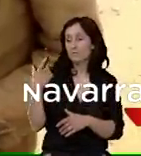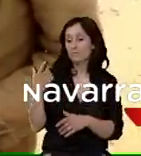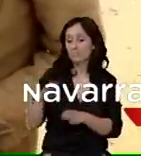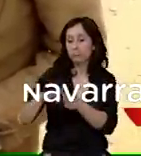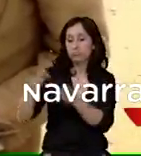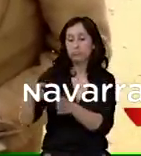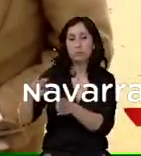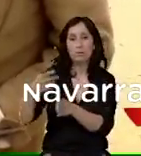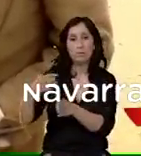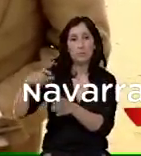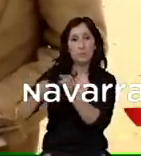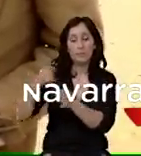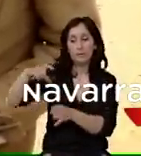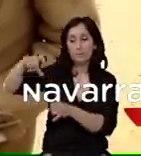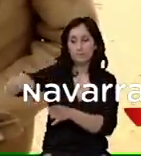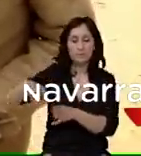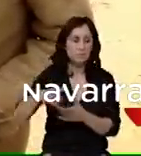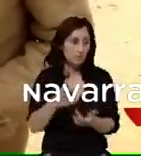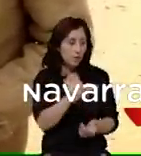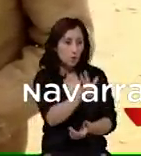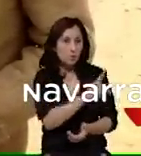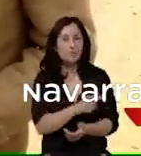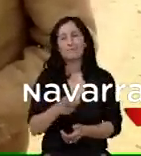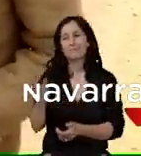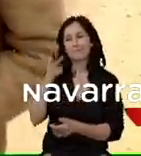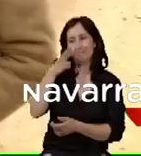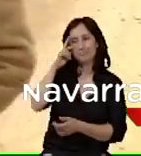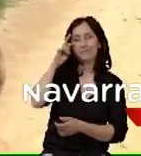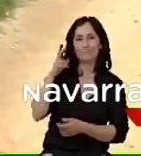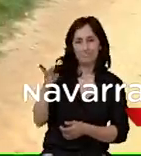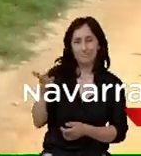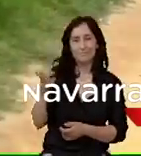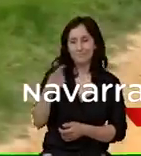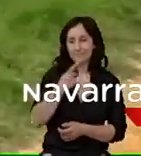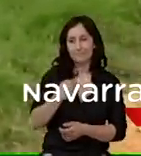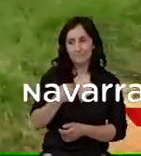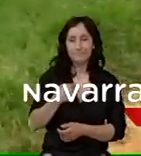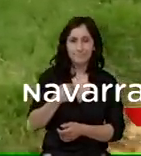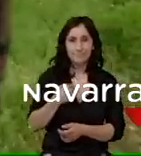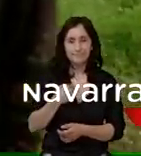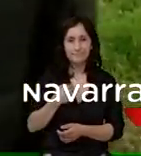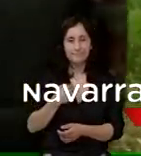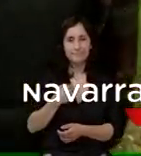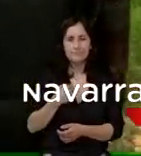acera y no está. Porque se la se roban. Sí, aquí sois muy cucos, ¿eh? Que no me lo vais a decir. Por cierto,